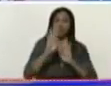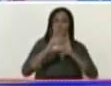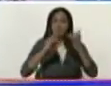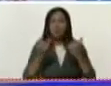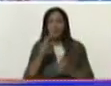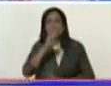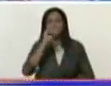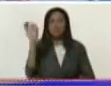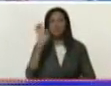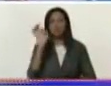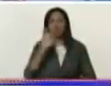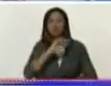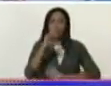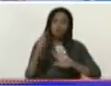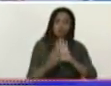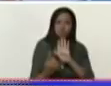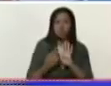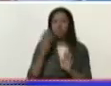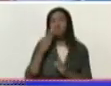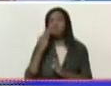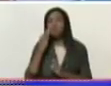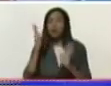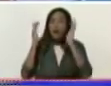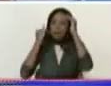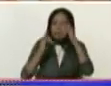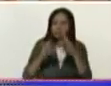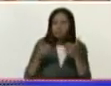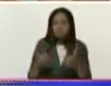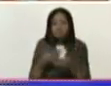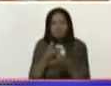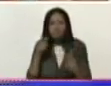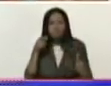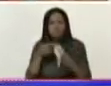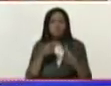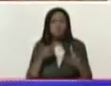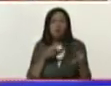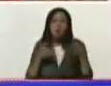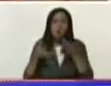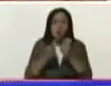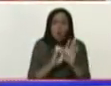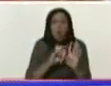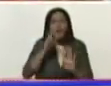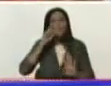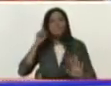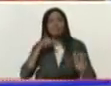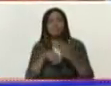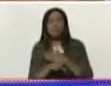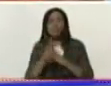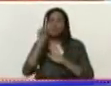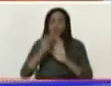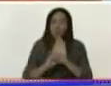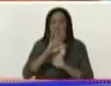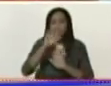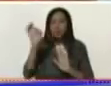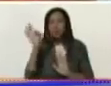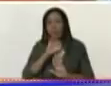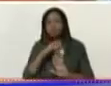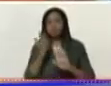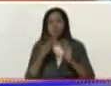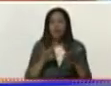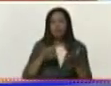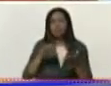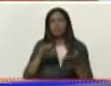de un 20% en la cantidad de madres atendidas con la ruta materna y hemos disminuido más de un 50% la mortalidad